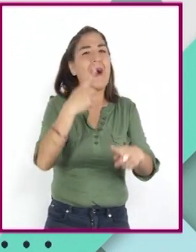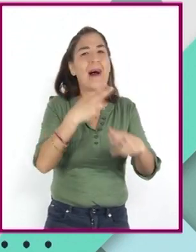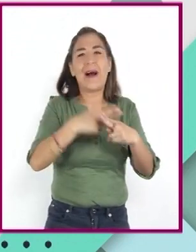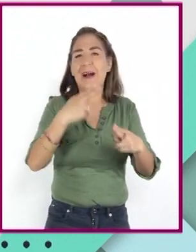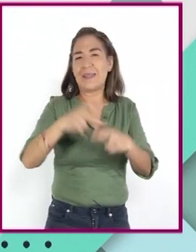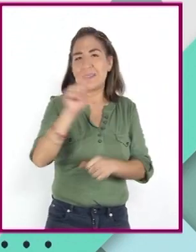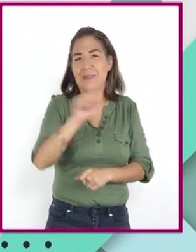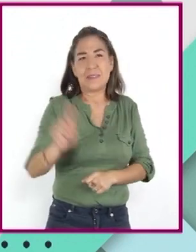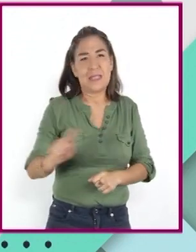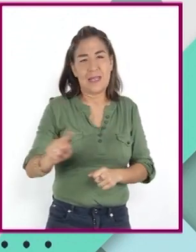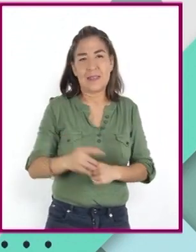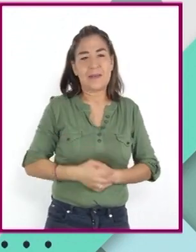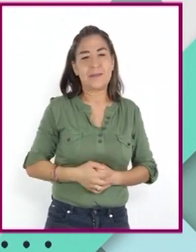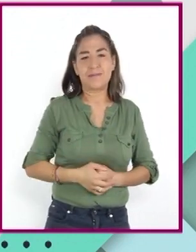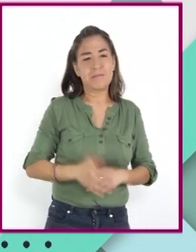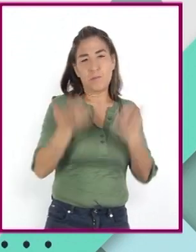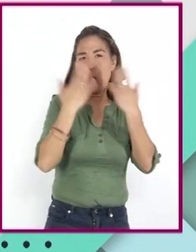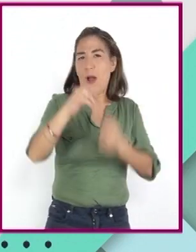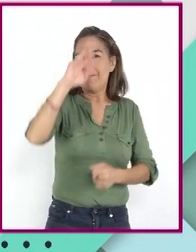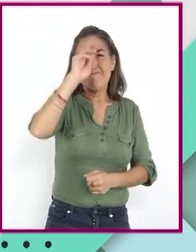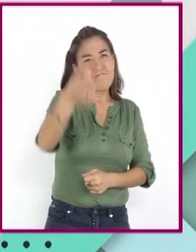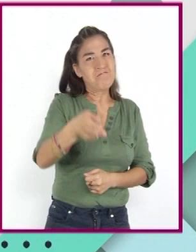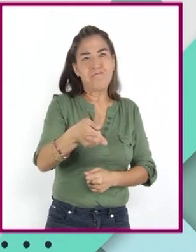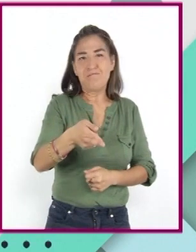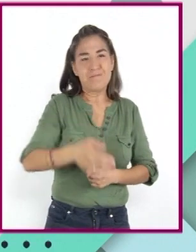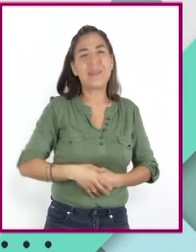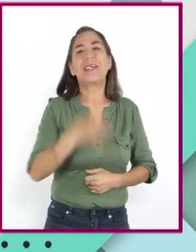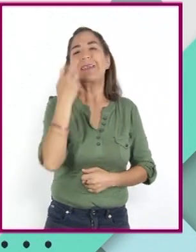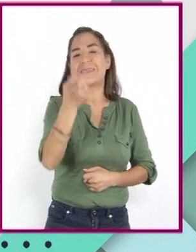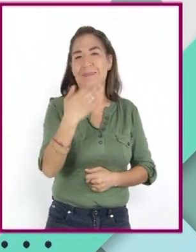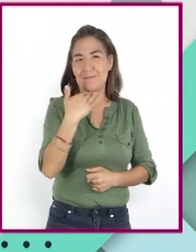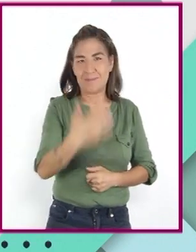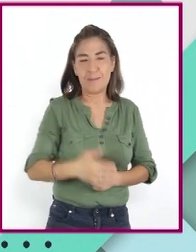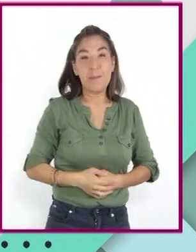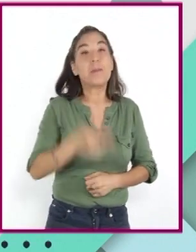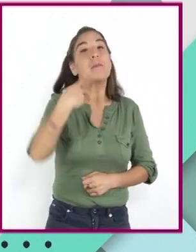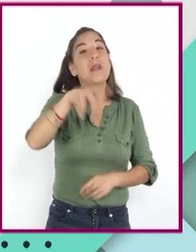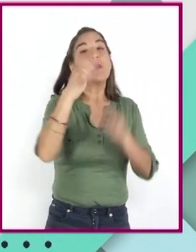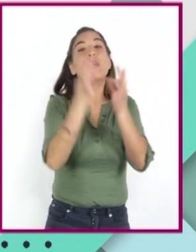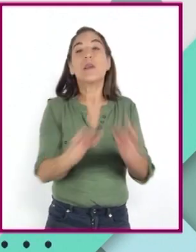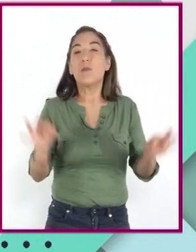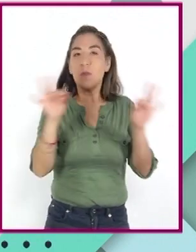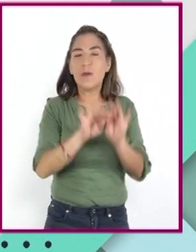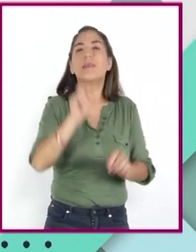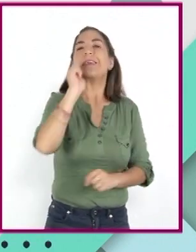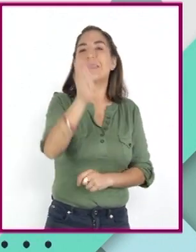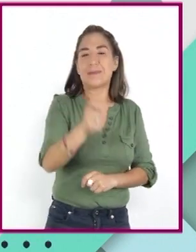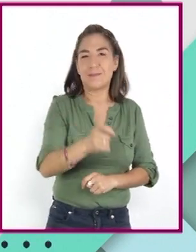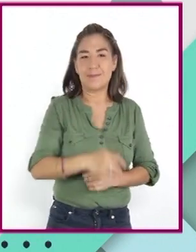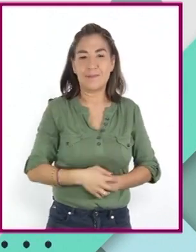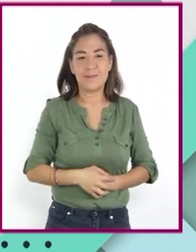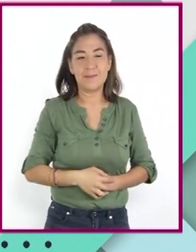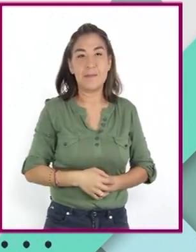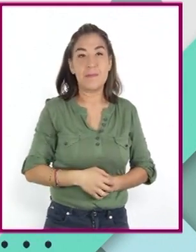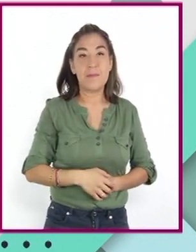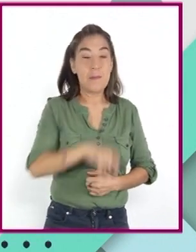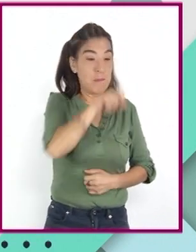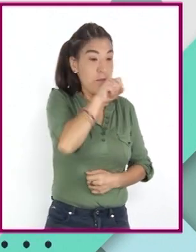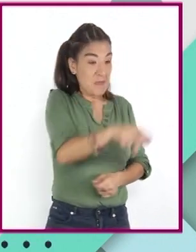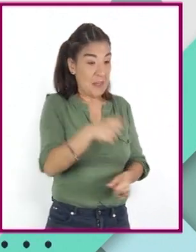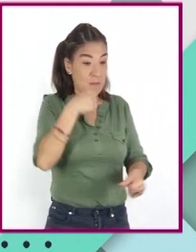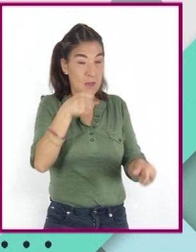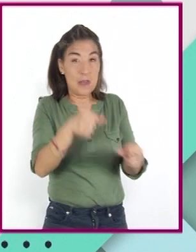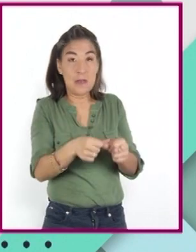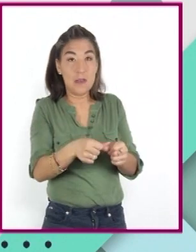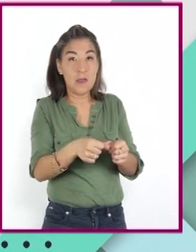No hay restricciones. Exacto. Pero es importante considerar que una misma letra